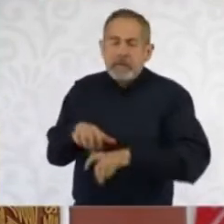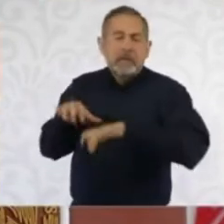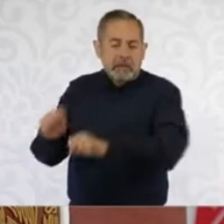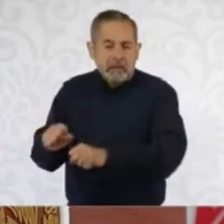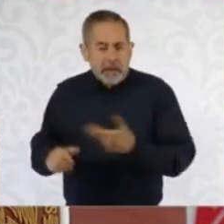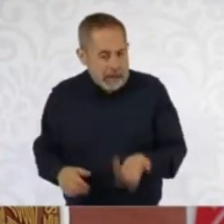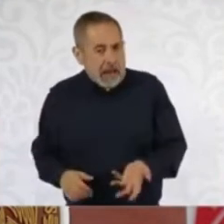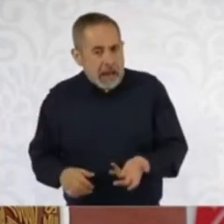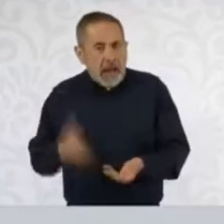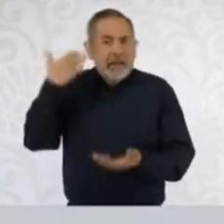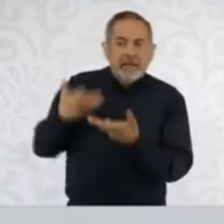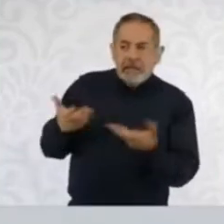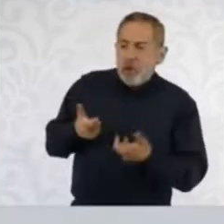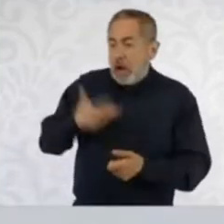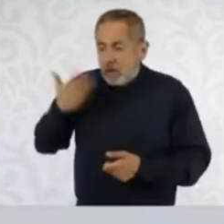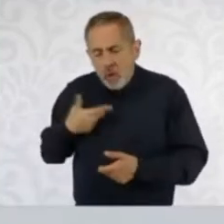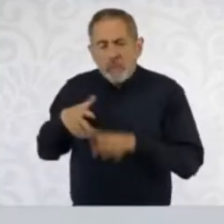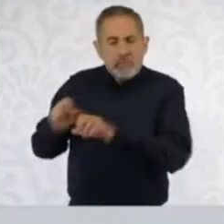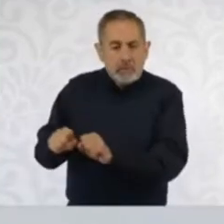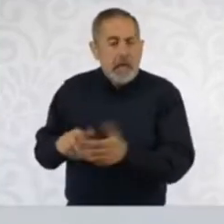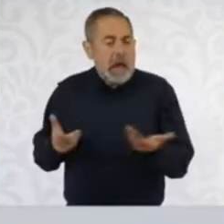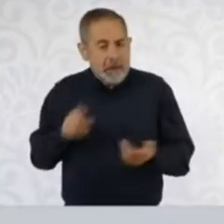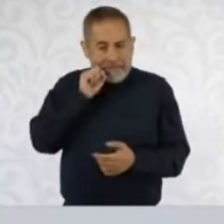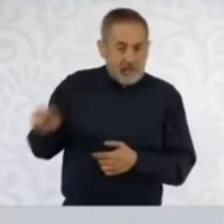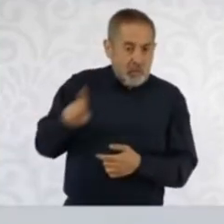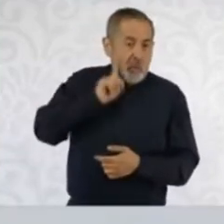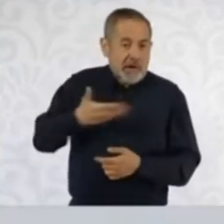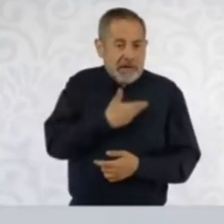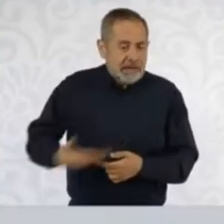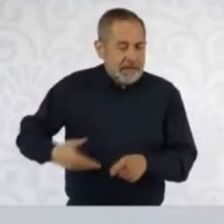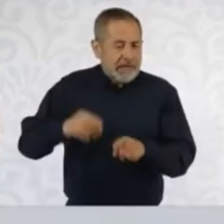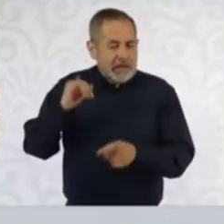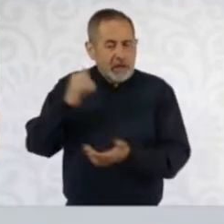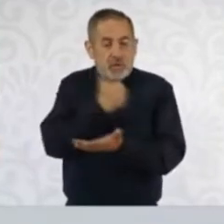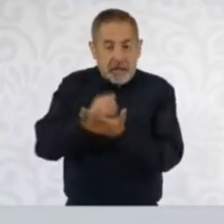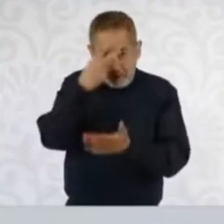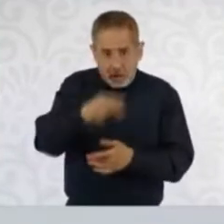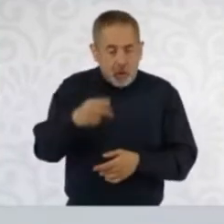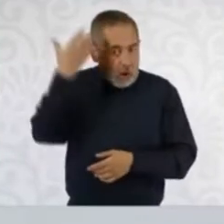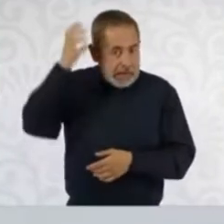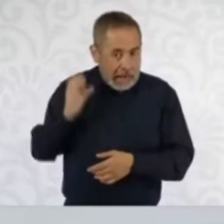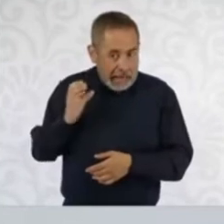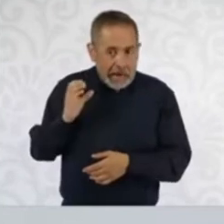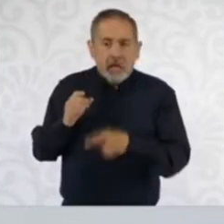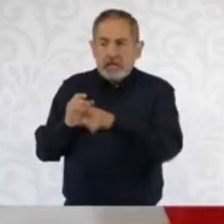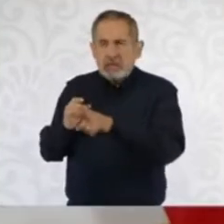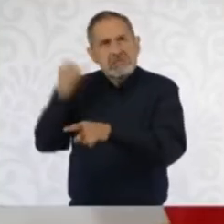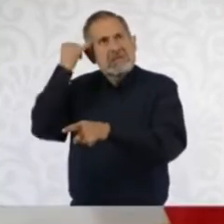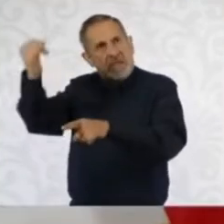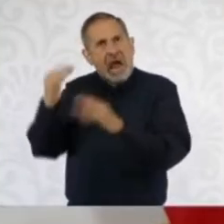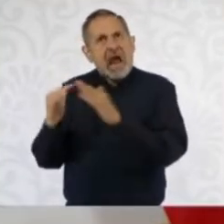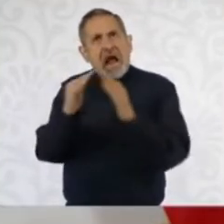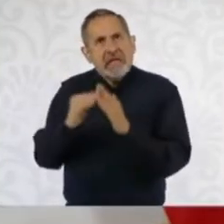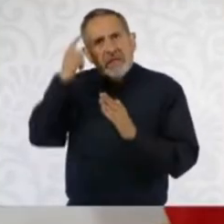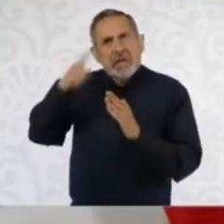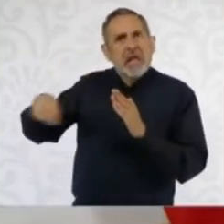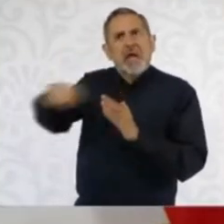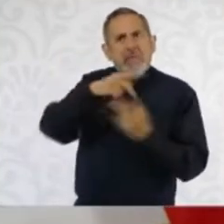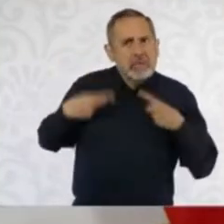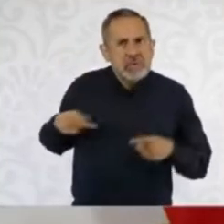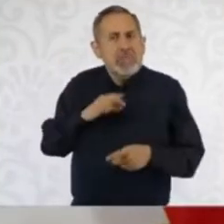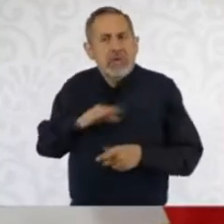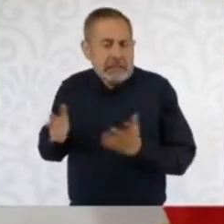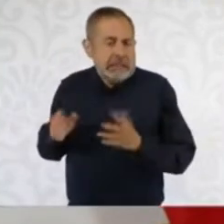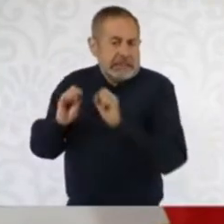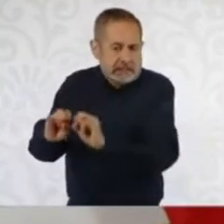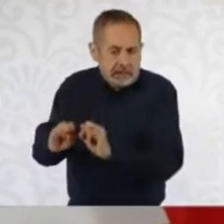terreno pues era muy caro. Entonces Clara tiene la idea de desarrollar vivienda social, que es muy bueno, y es lo mismo que nosotros estamos haciendo a nivel nacional. El